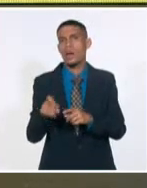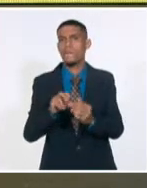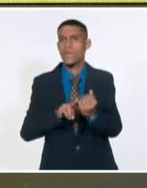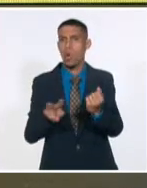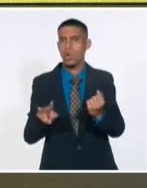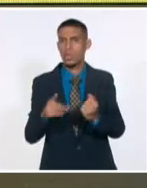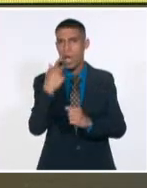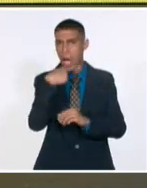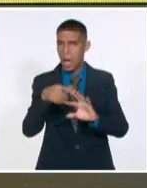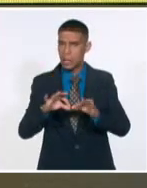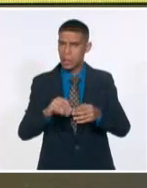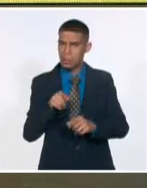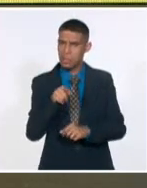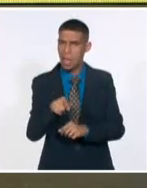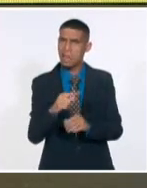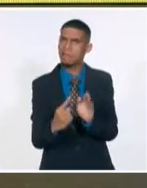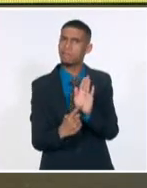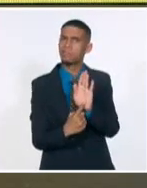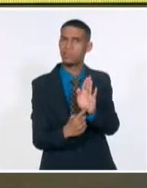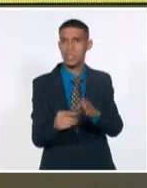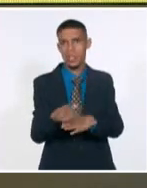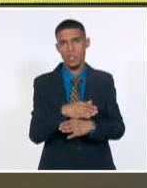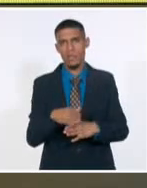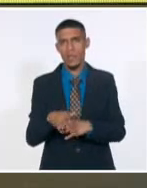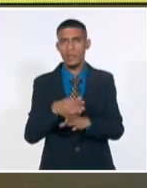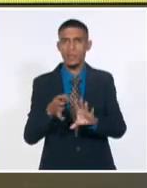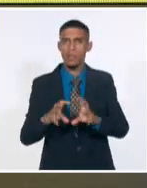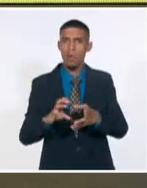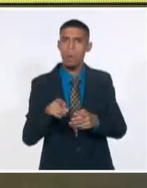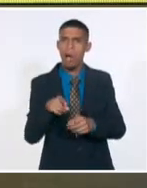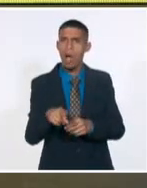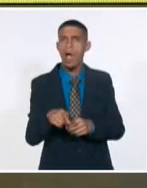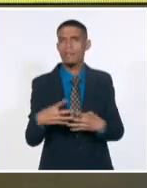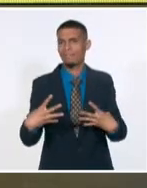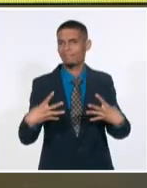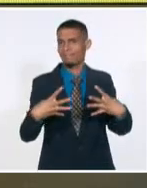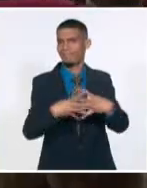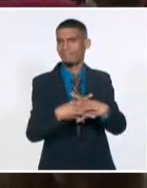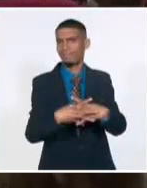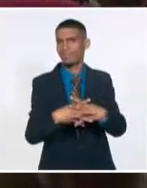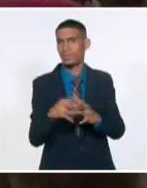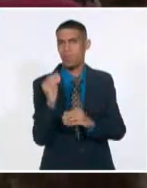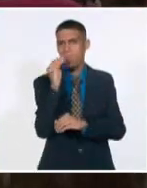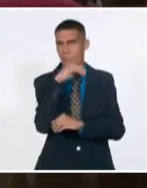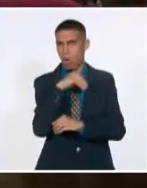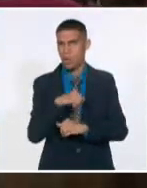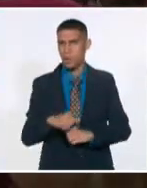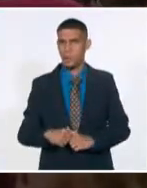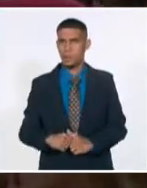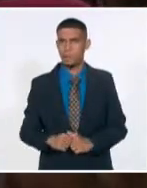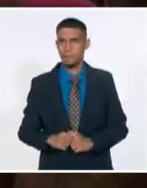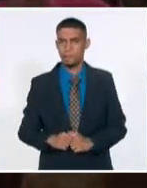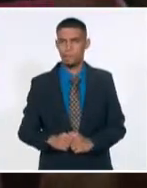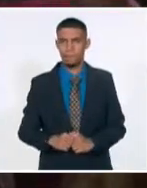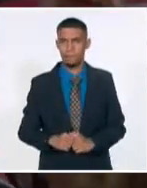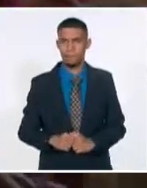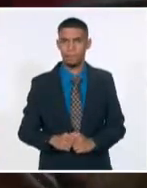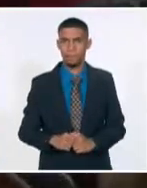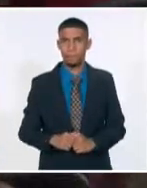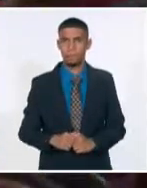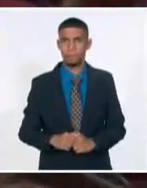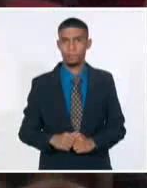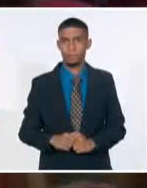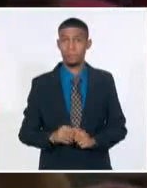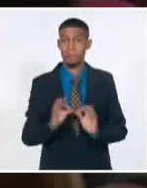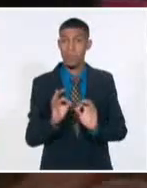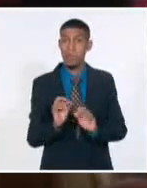ofreció al público un variado repertorio donde se fusionó tradición y modernidad. El espectáculo Viaje Mágico del